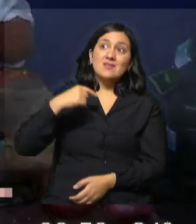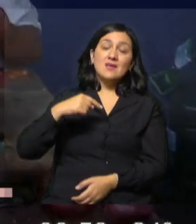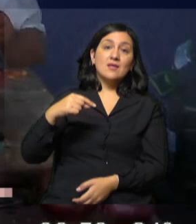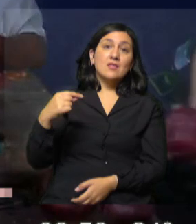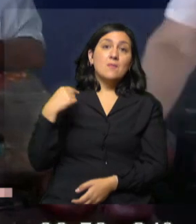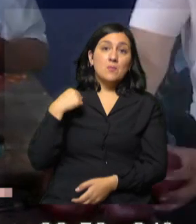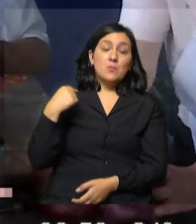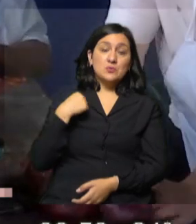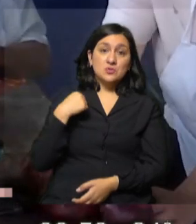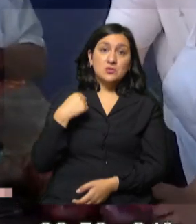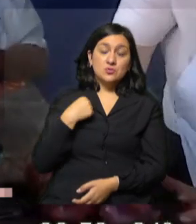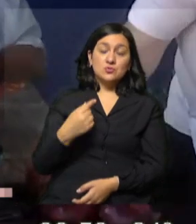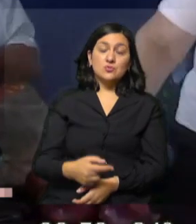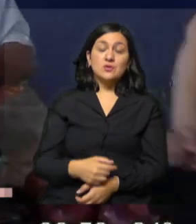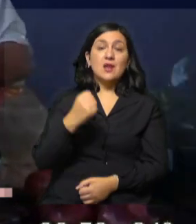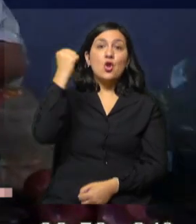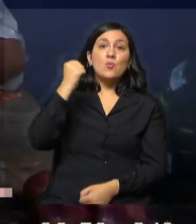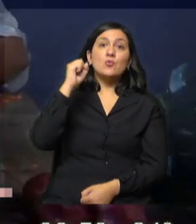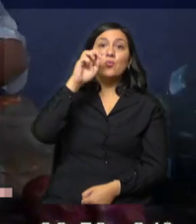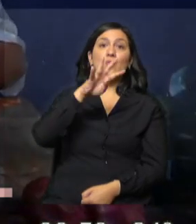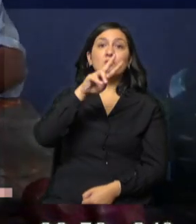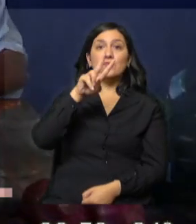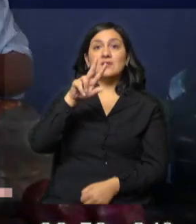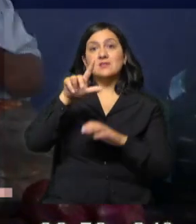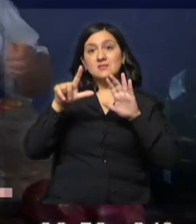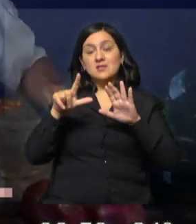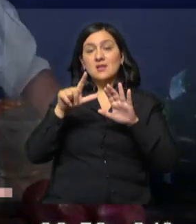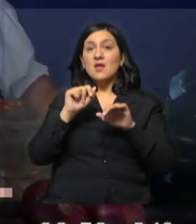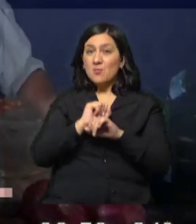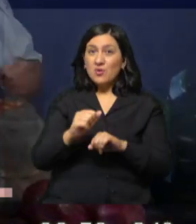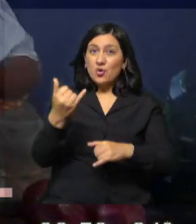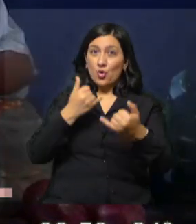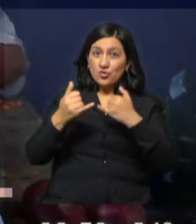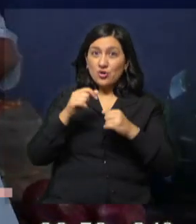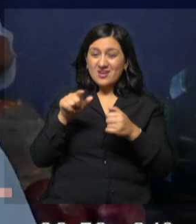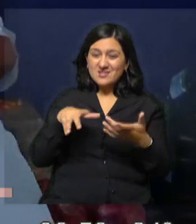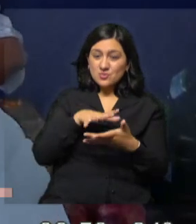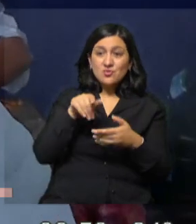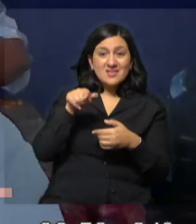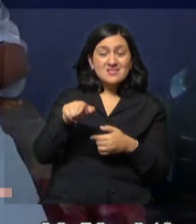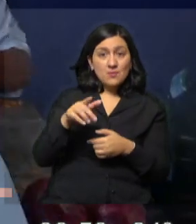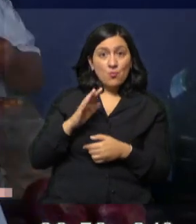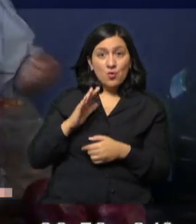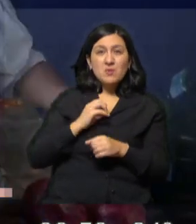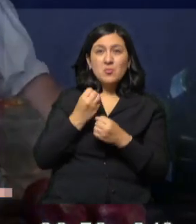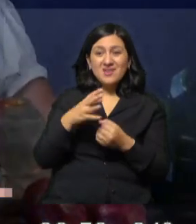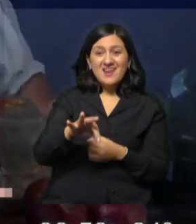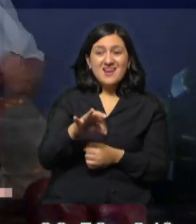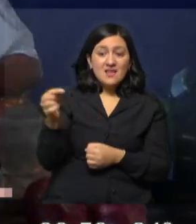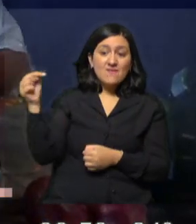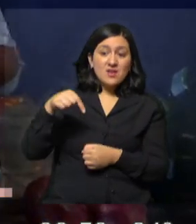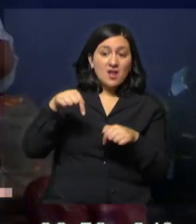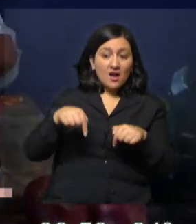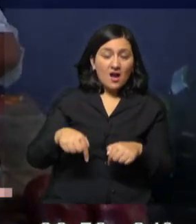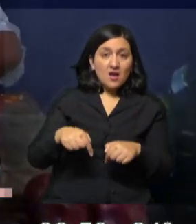en el 427, que la deja aquí en la puerta. ¿Te animás vos a relatar cómo es la situación de esta persona y por qué elige venir aquí?